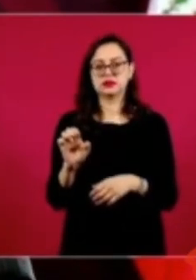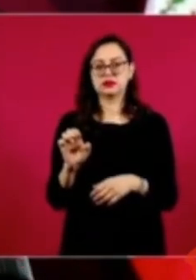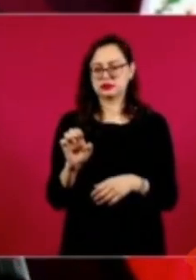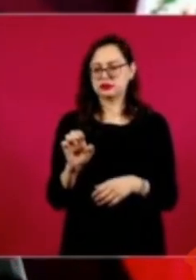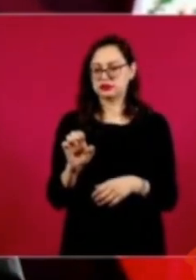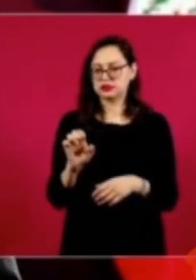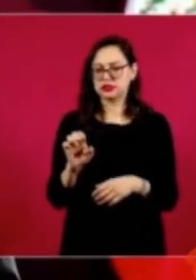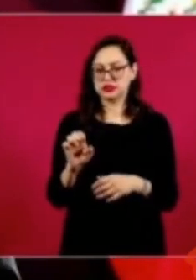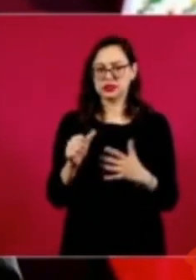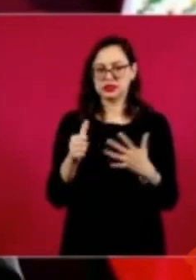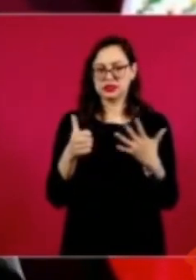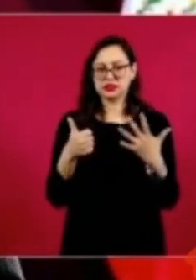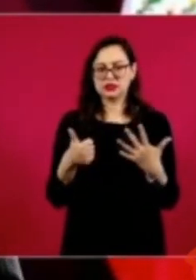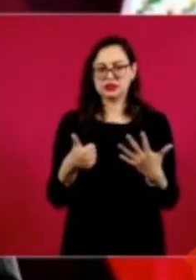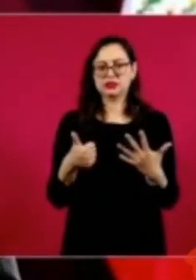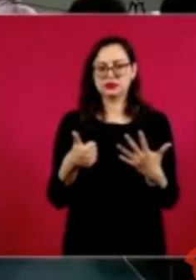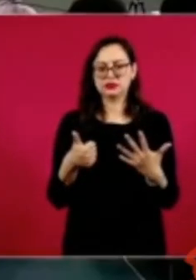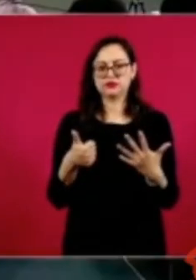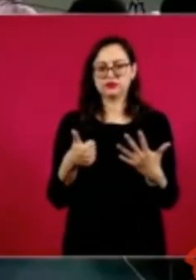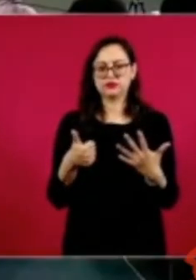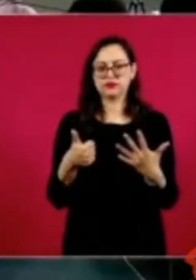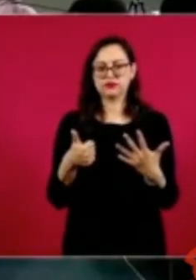6 de